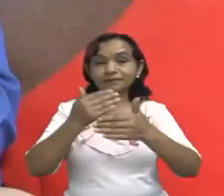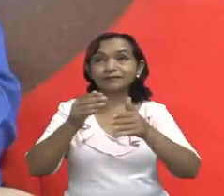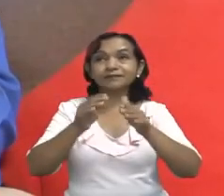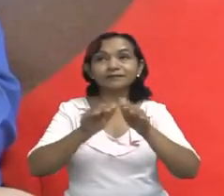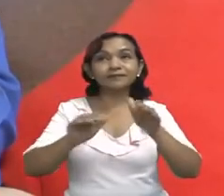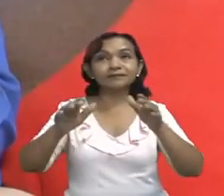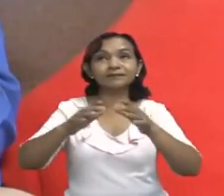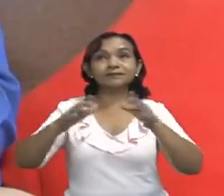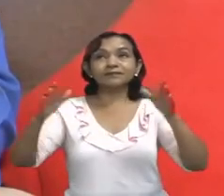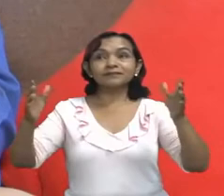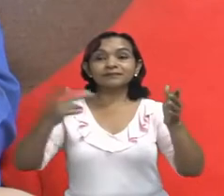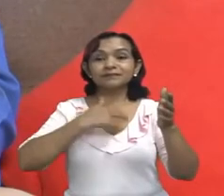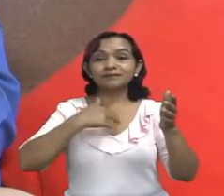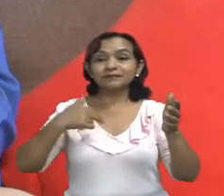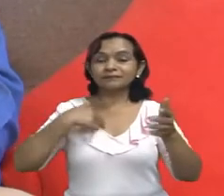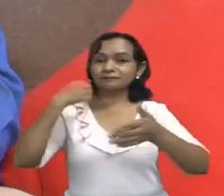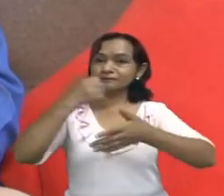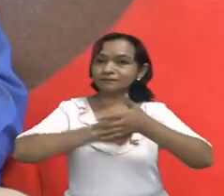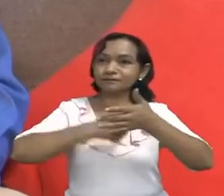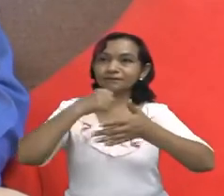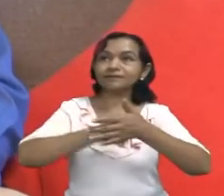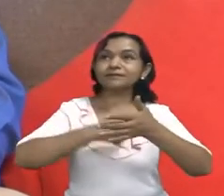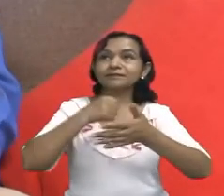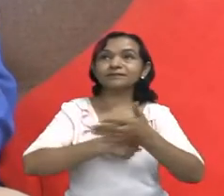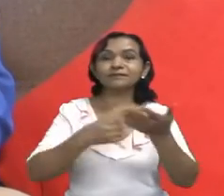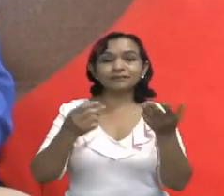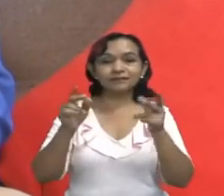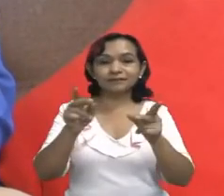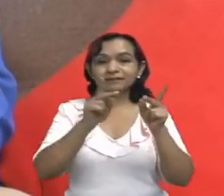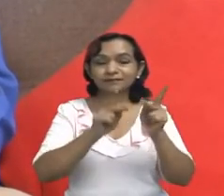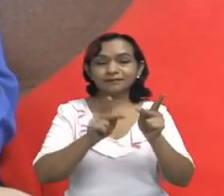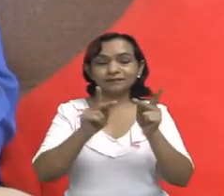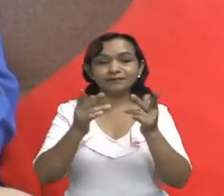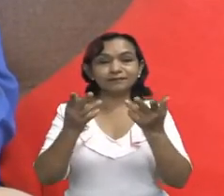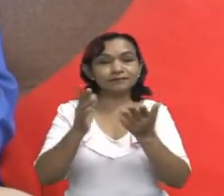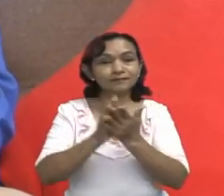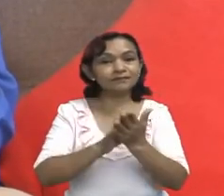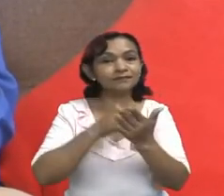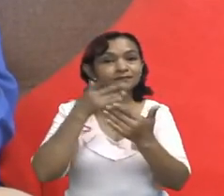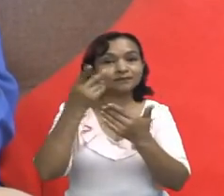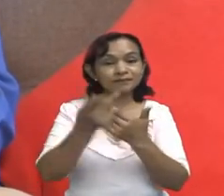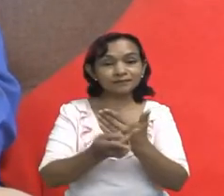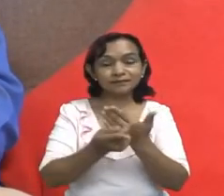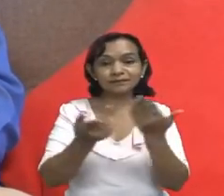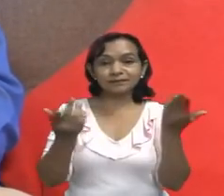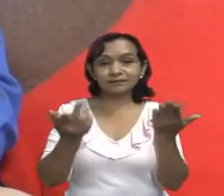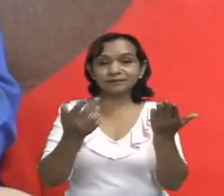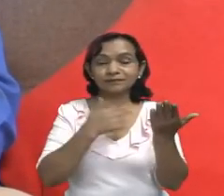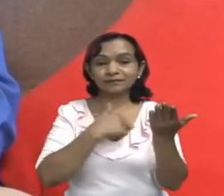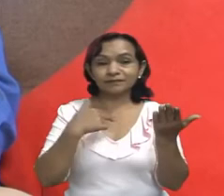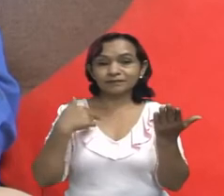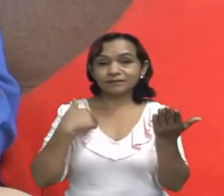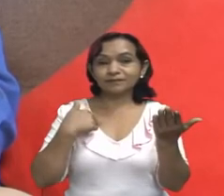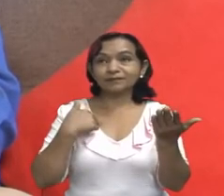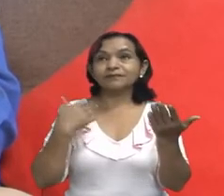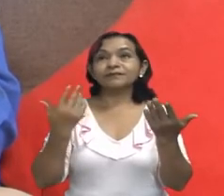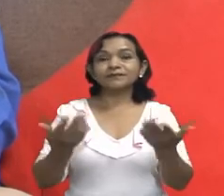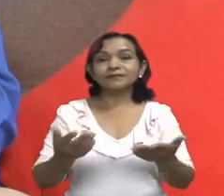crecimiento continuo, sí, dentro del fortalecimiento, sí, usted lo mencionaba, la parrilla programática, sí, pero también la adecuación de los equipos, que ha sido